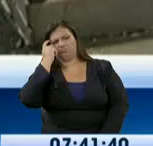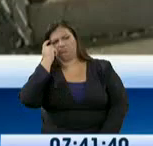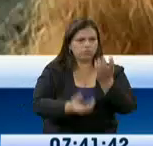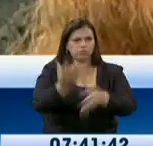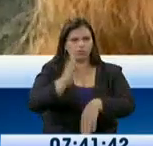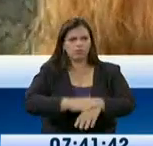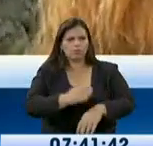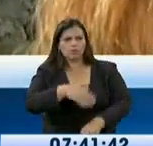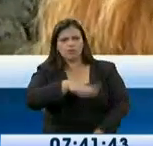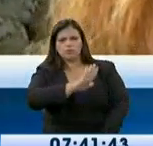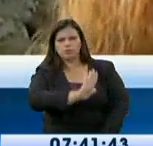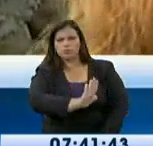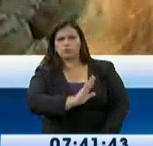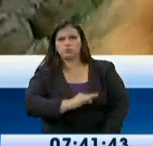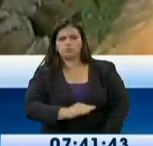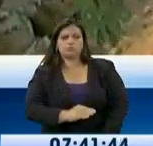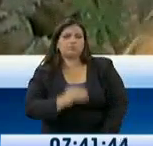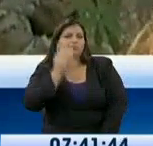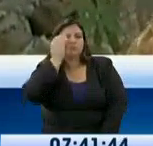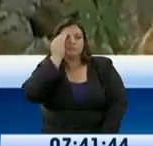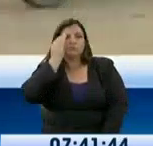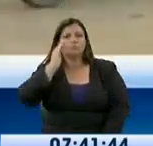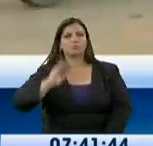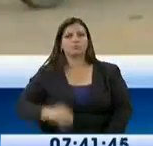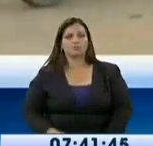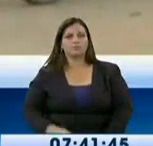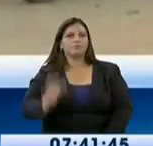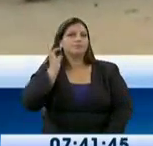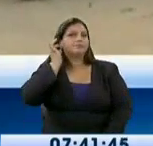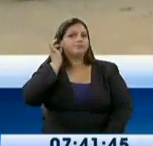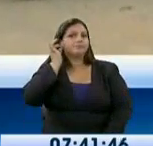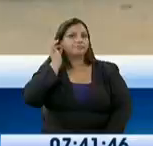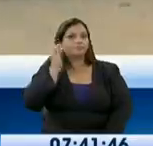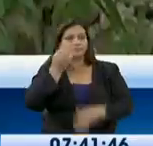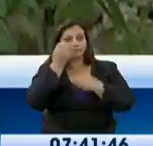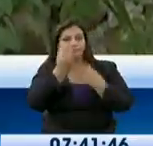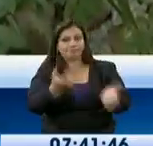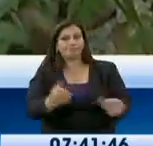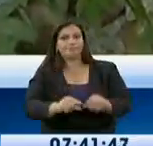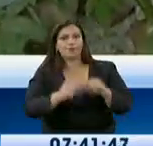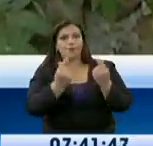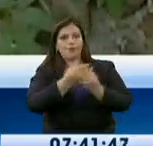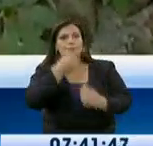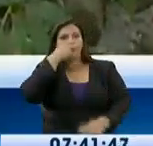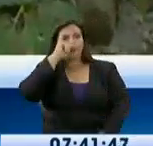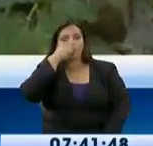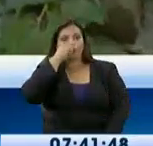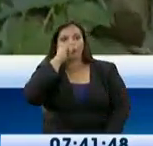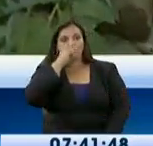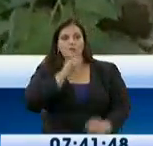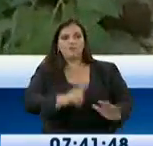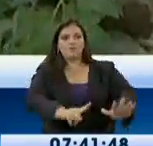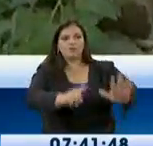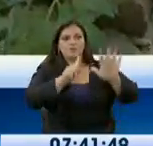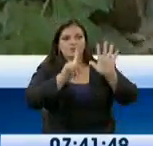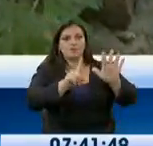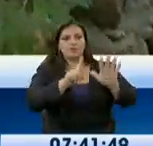prefirió no identificarse, incluso dice que los menores son conocidos en el lugar. Son 6 niñitos que